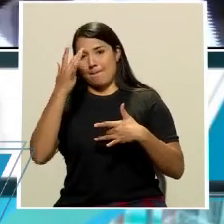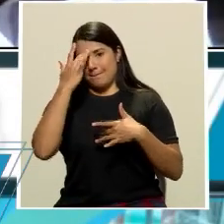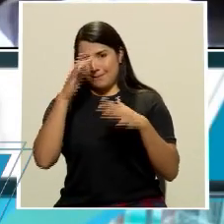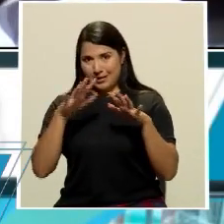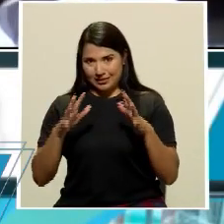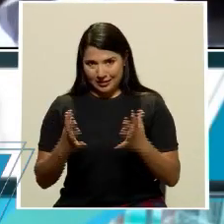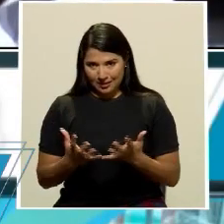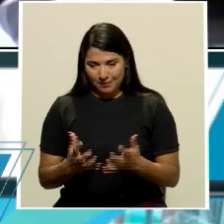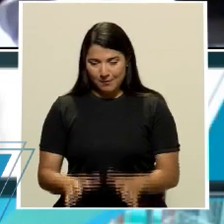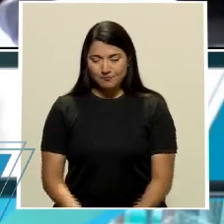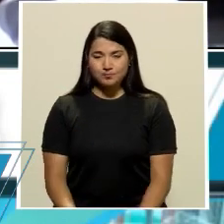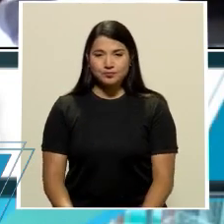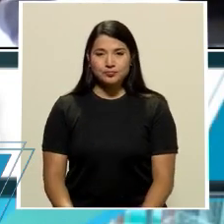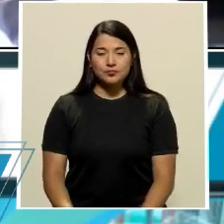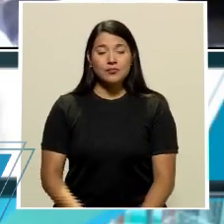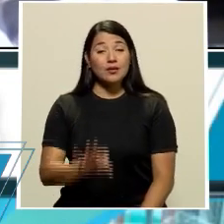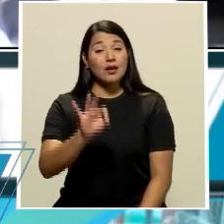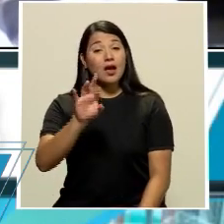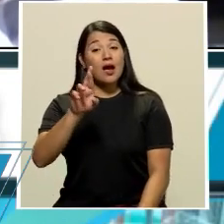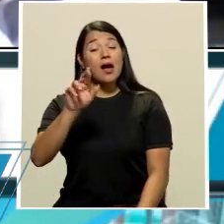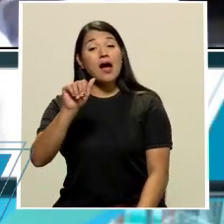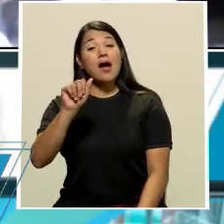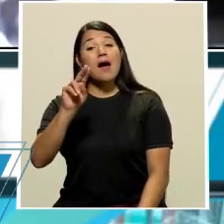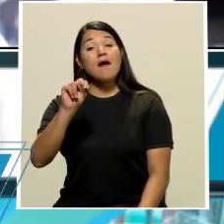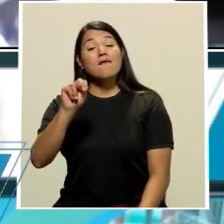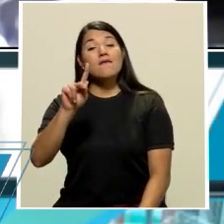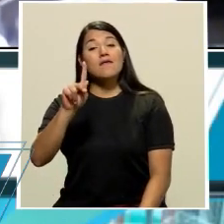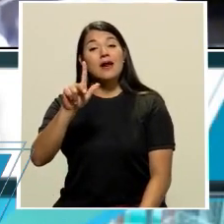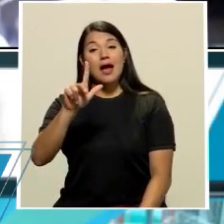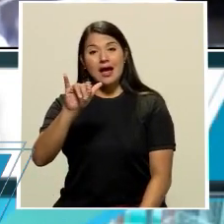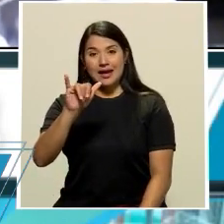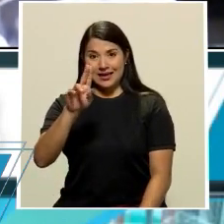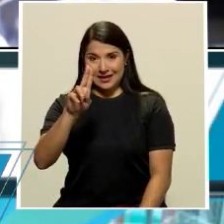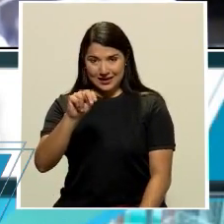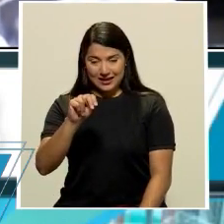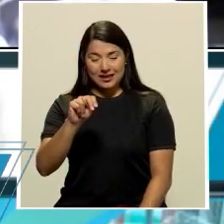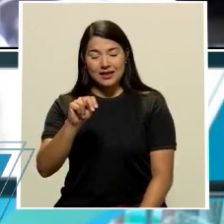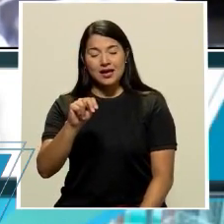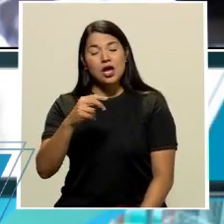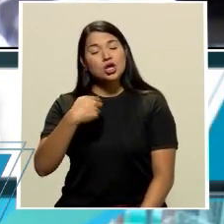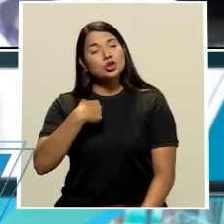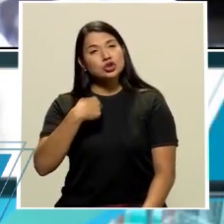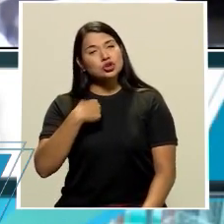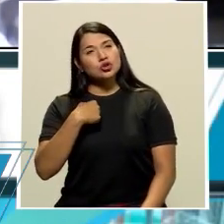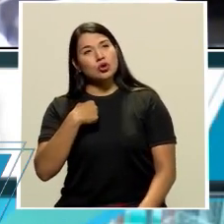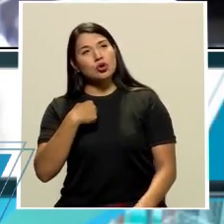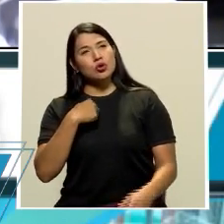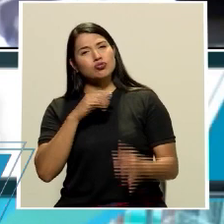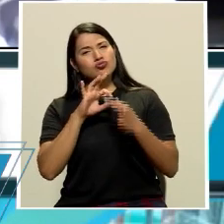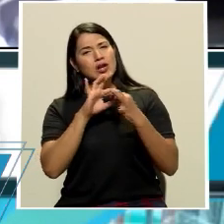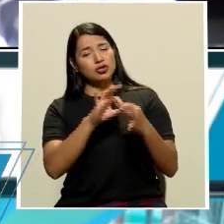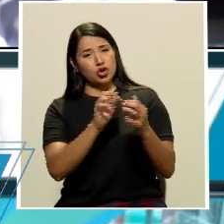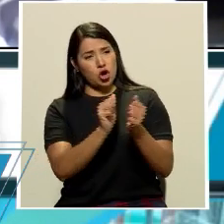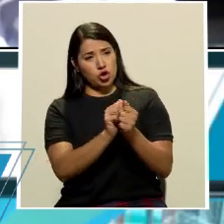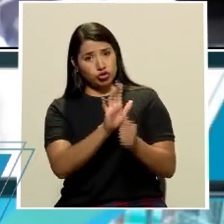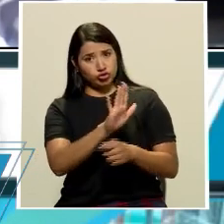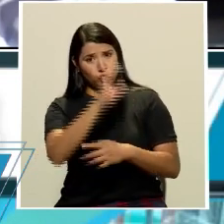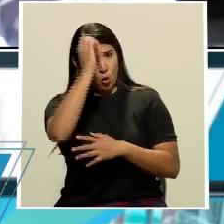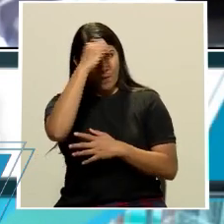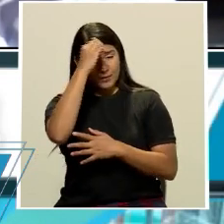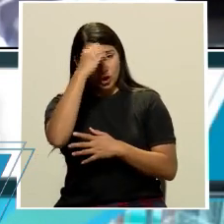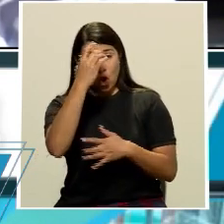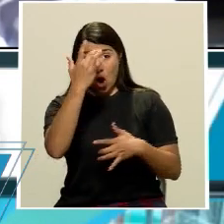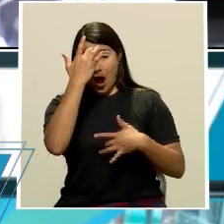que vivimos. Don Franklin, justamente apuntado en lo que usted está comentando, la pandemia